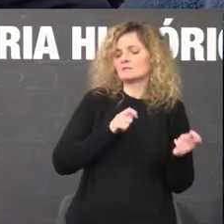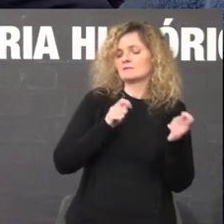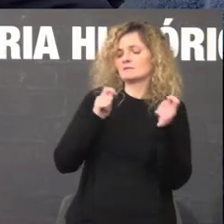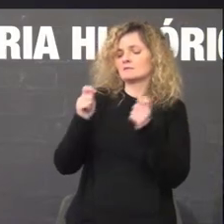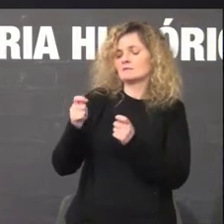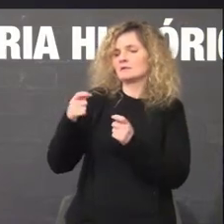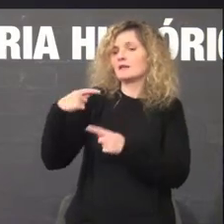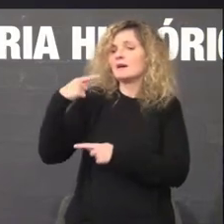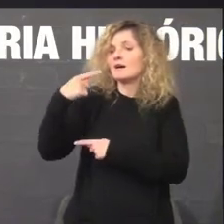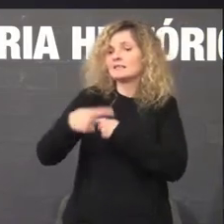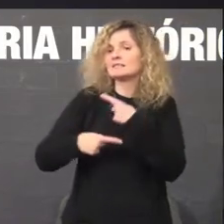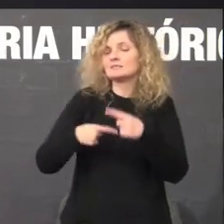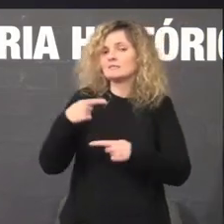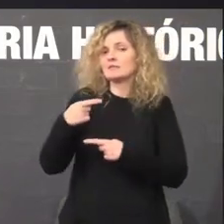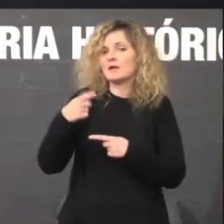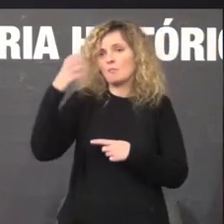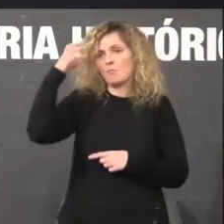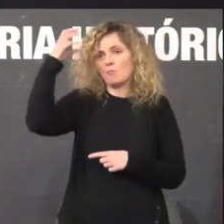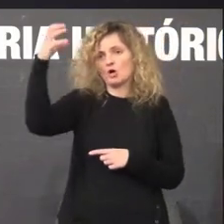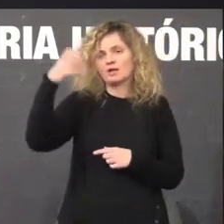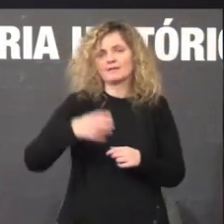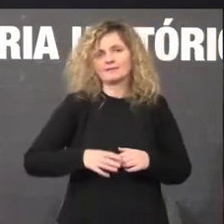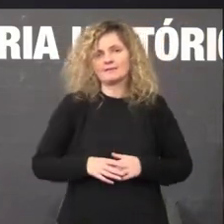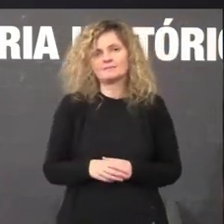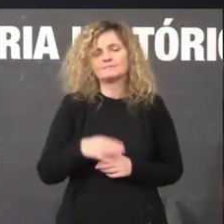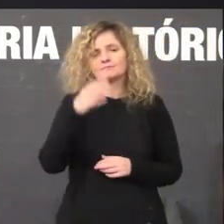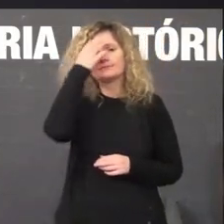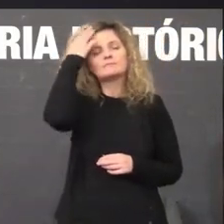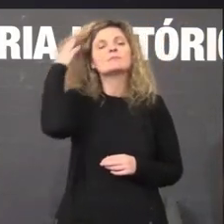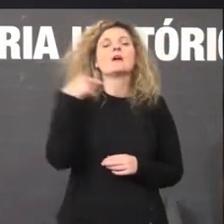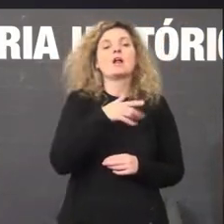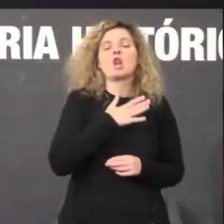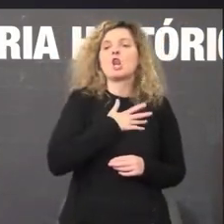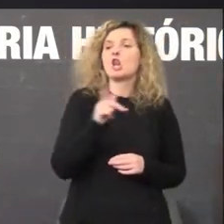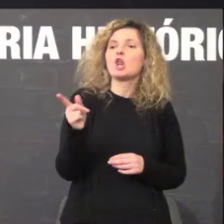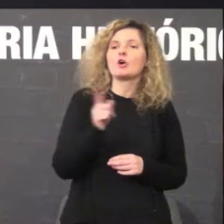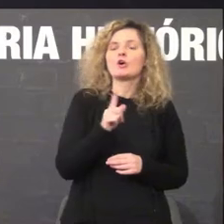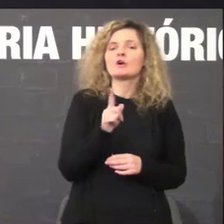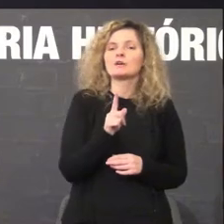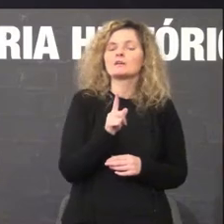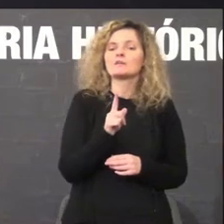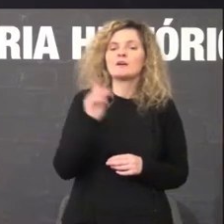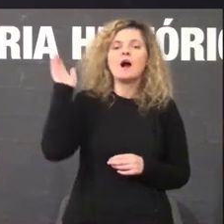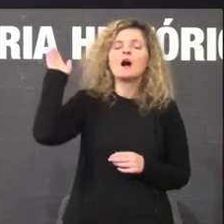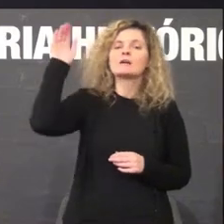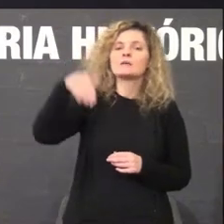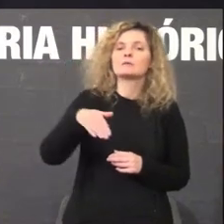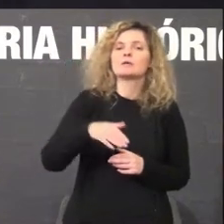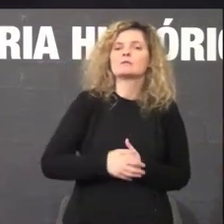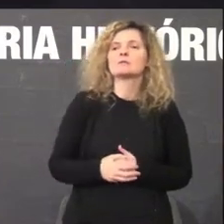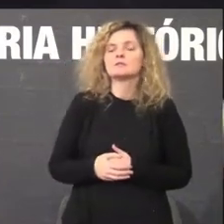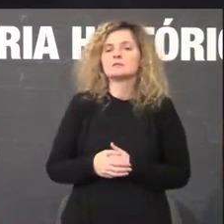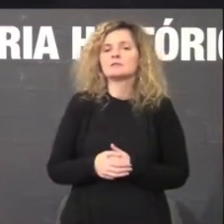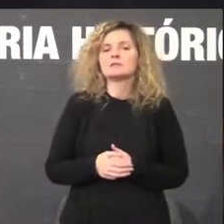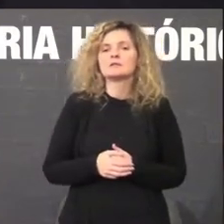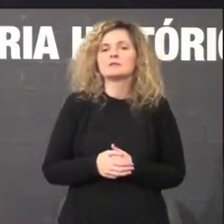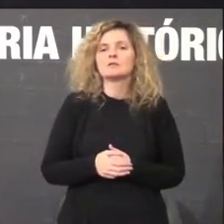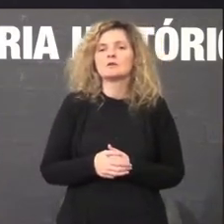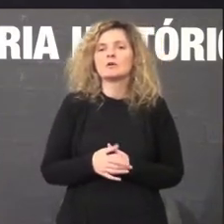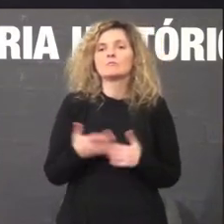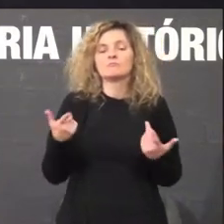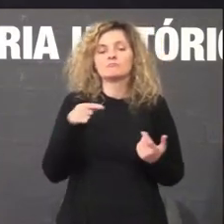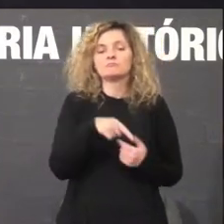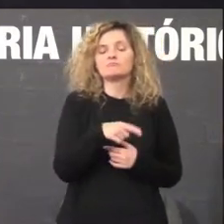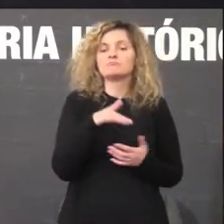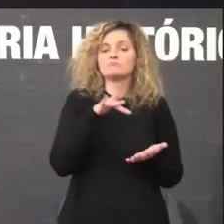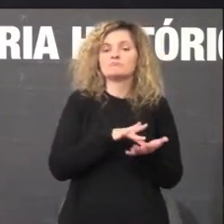que llegara la monarquía. Él no quería una república, que es lo que él, con lo que él